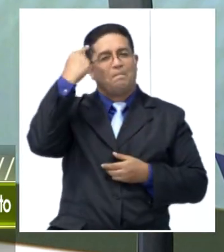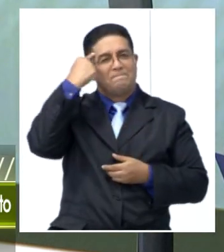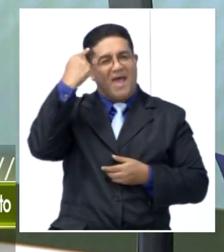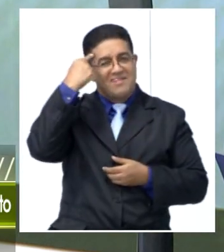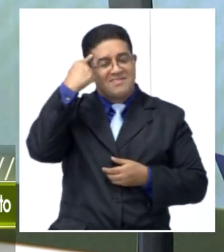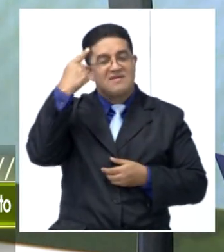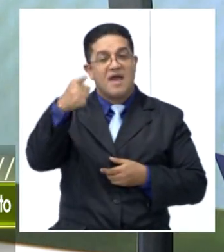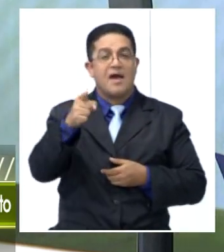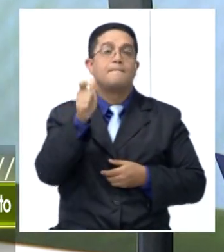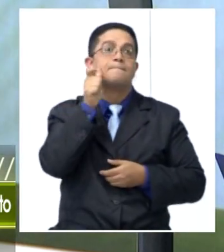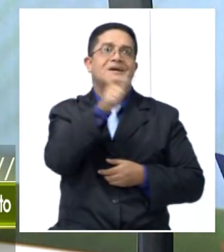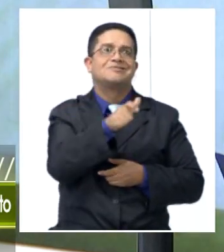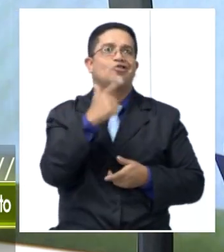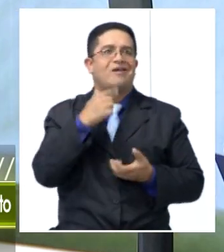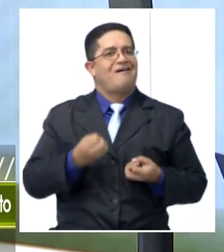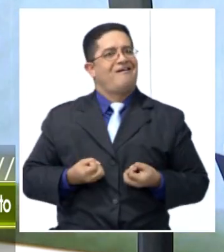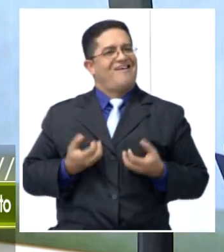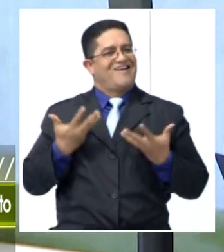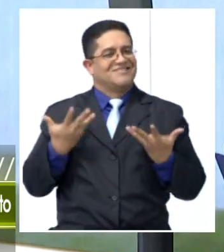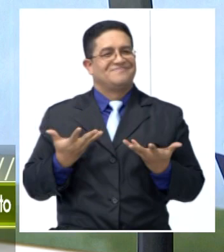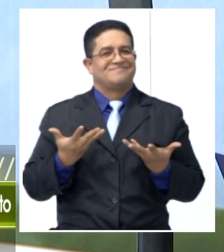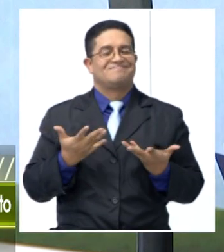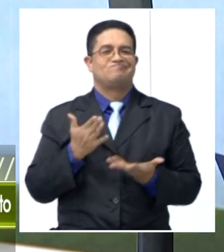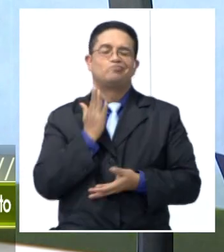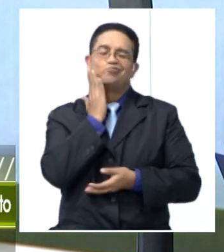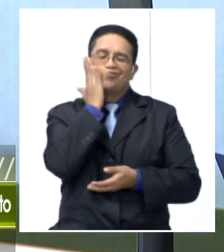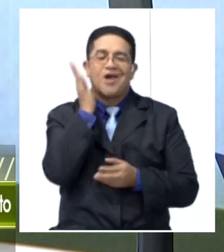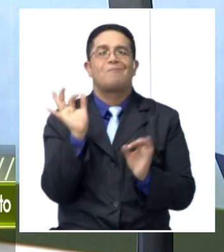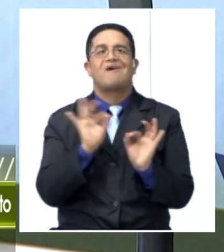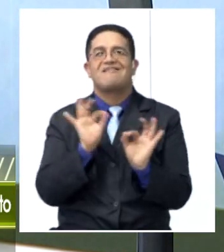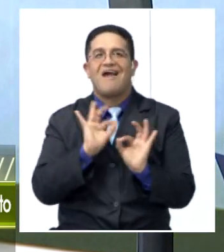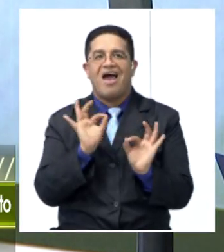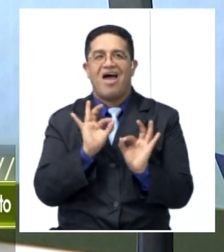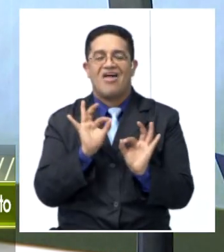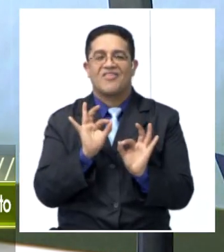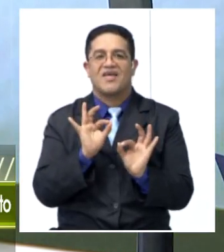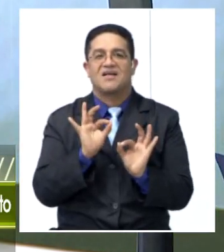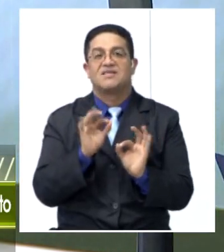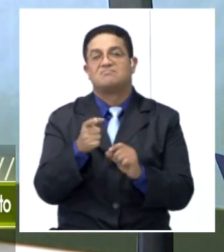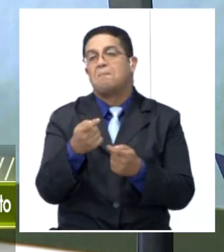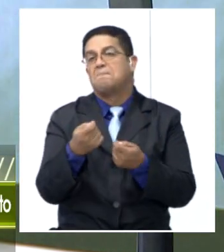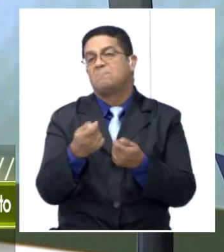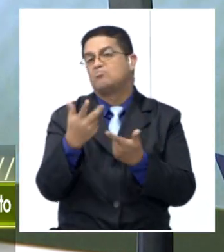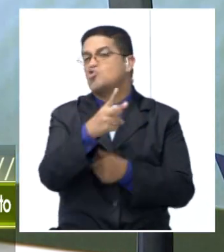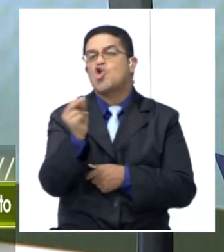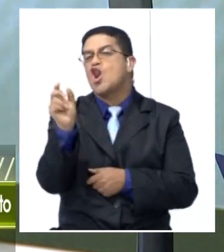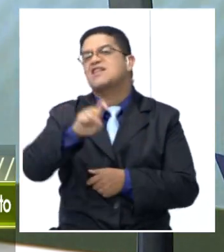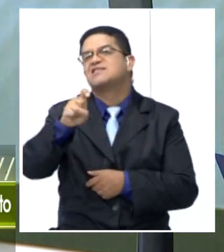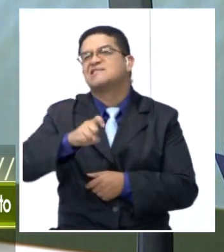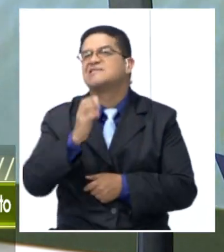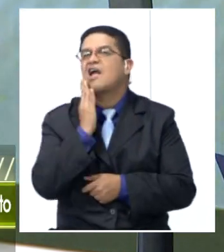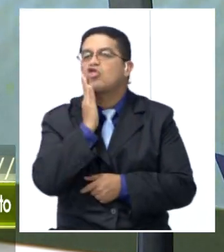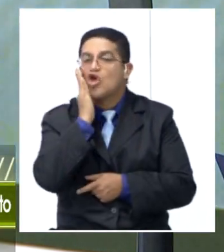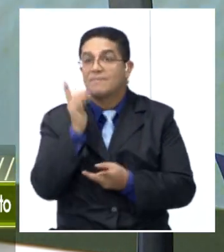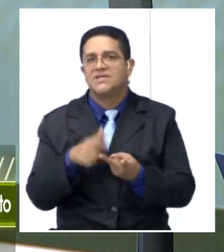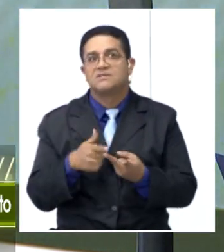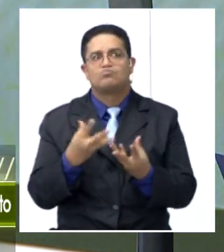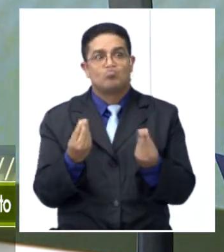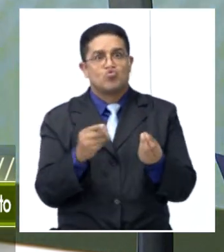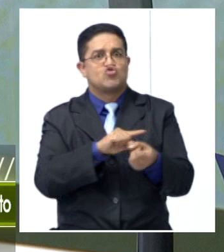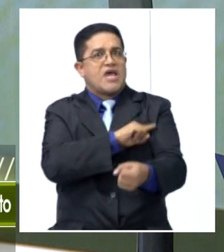La persona está expansiva, deja de dormir, no es insomnio, disminuye la necesidad de dormir. Hay mucha energía,